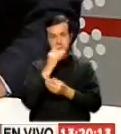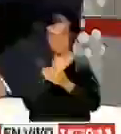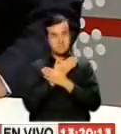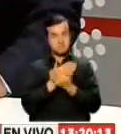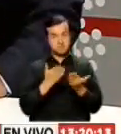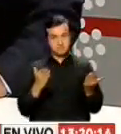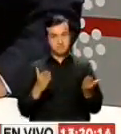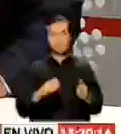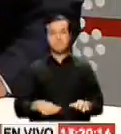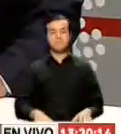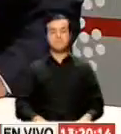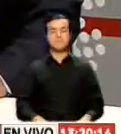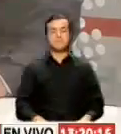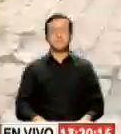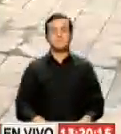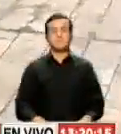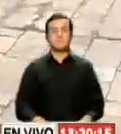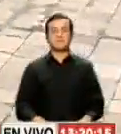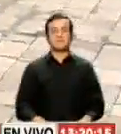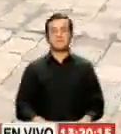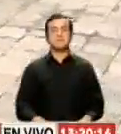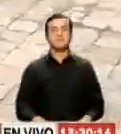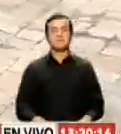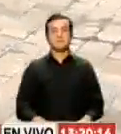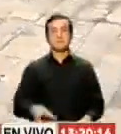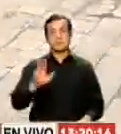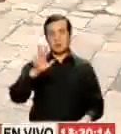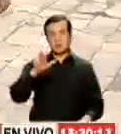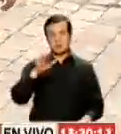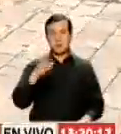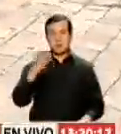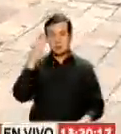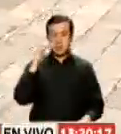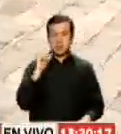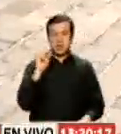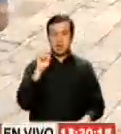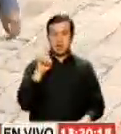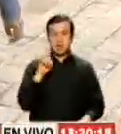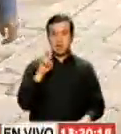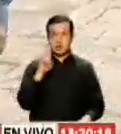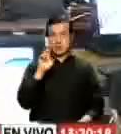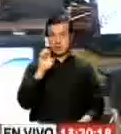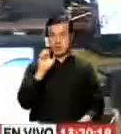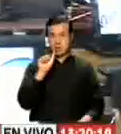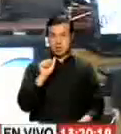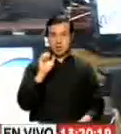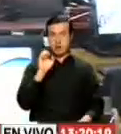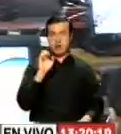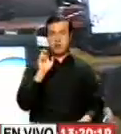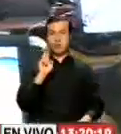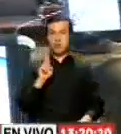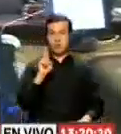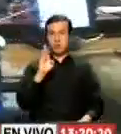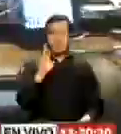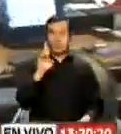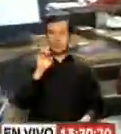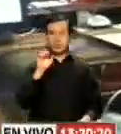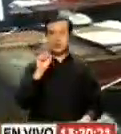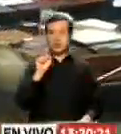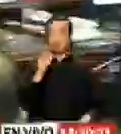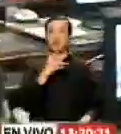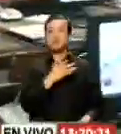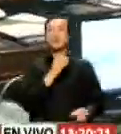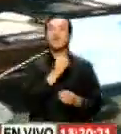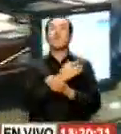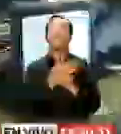reportaje a fondo. Han pasado 3 meses desde que Andrea Utreras, ex colaboradora de la asambleísta Karina Arteaga, dio a